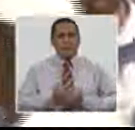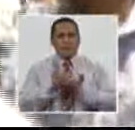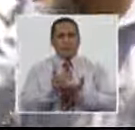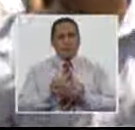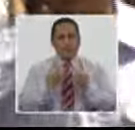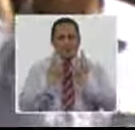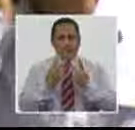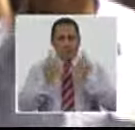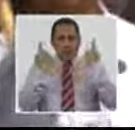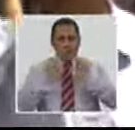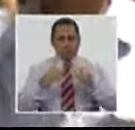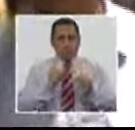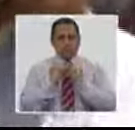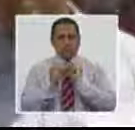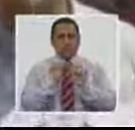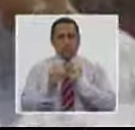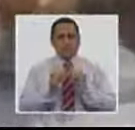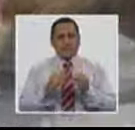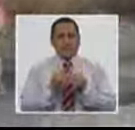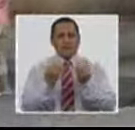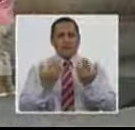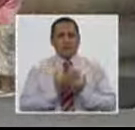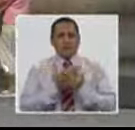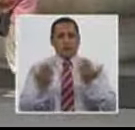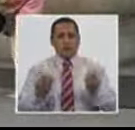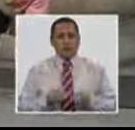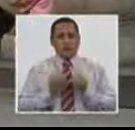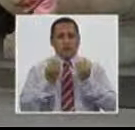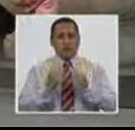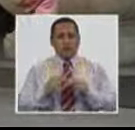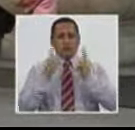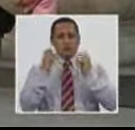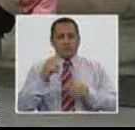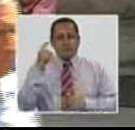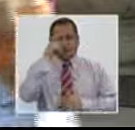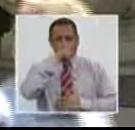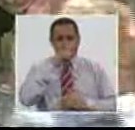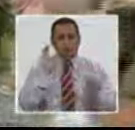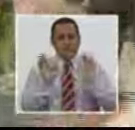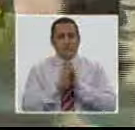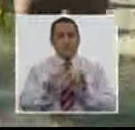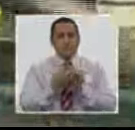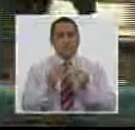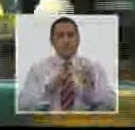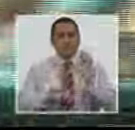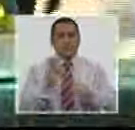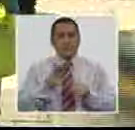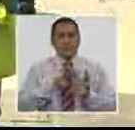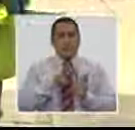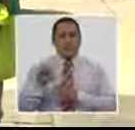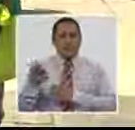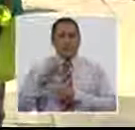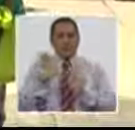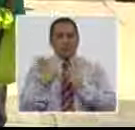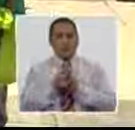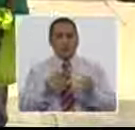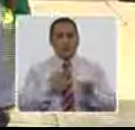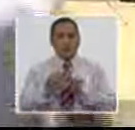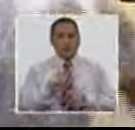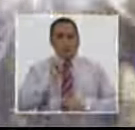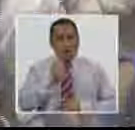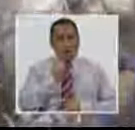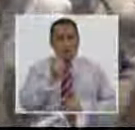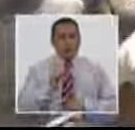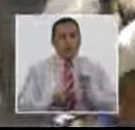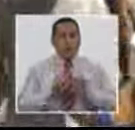ayudar a dilucidar y resolver asuntos con cierto grado de complejidad muchas veces ajenos al trámite